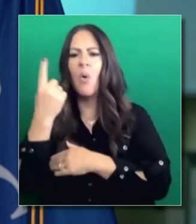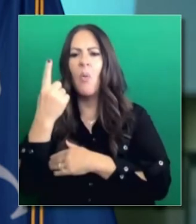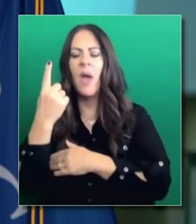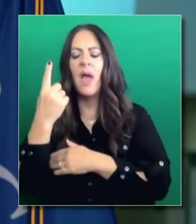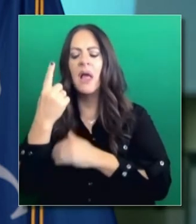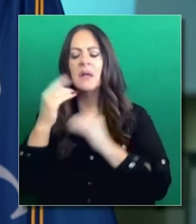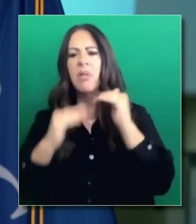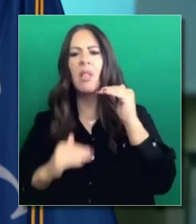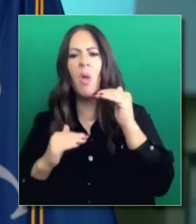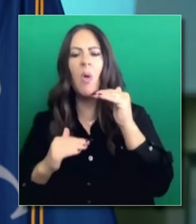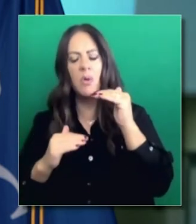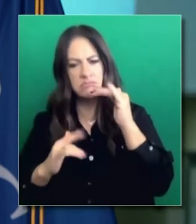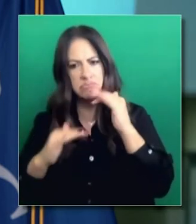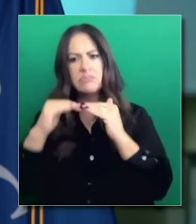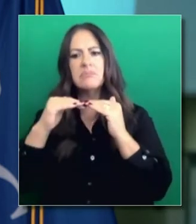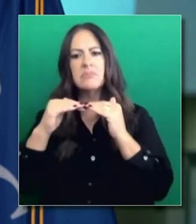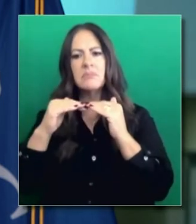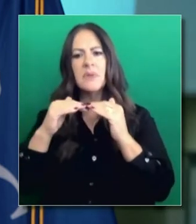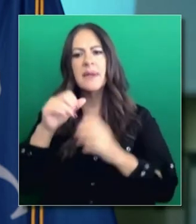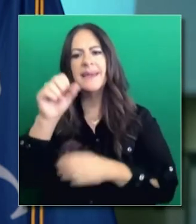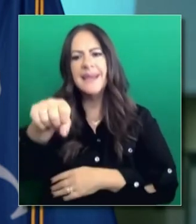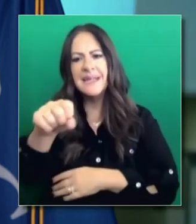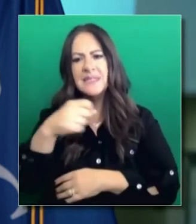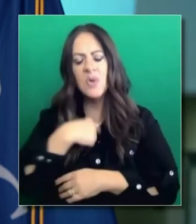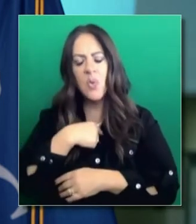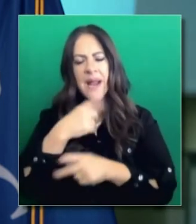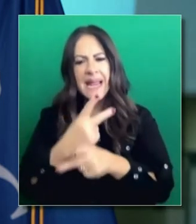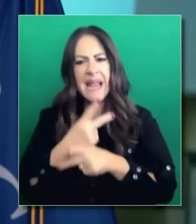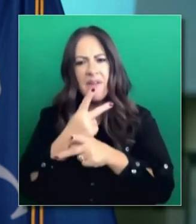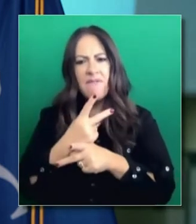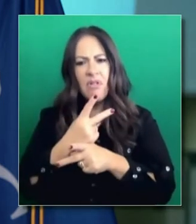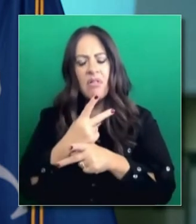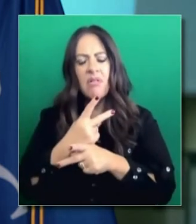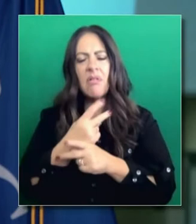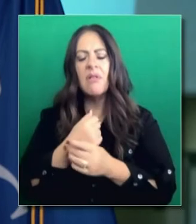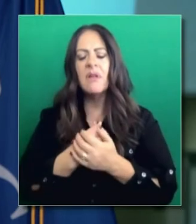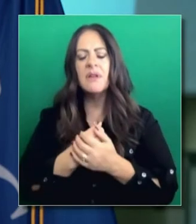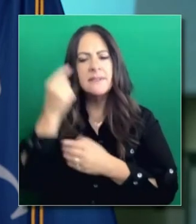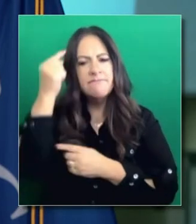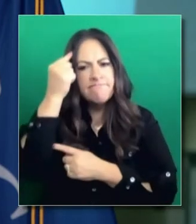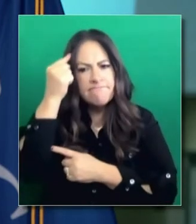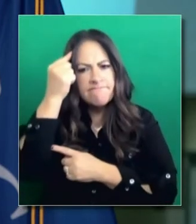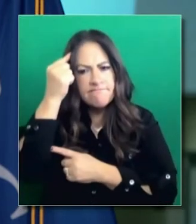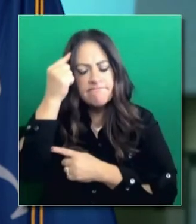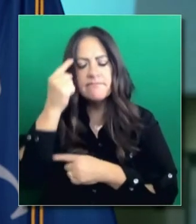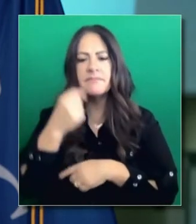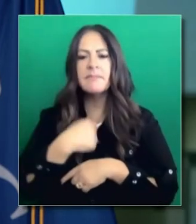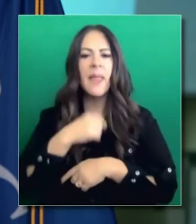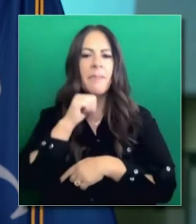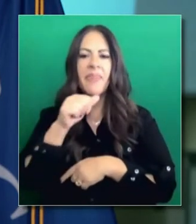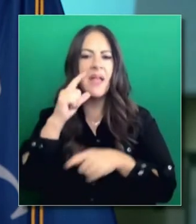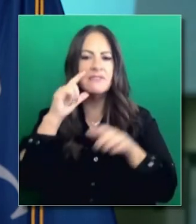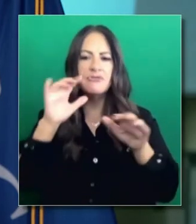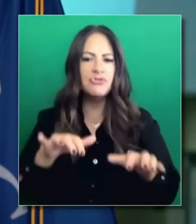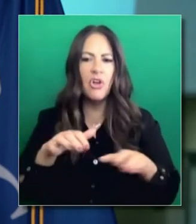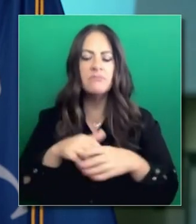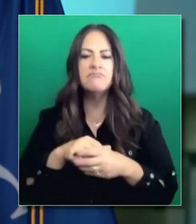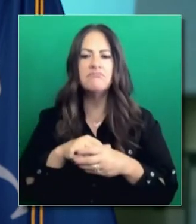estado, donde la necesidad puede ser mayor. Así que sí, estamos conscientes. No